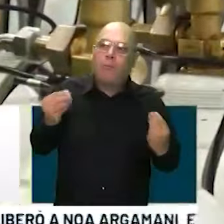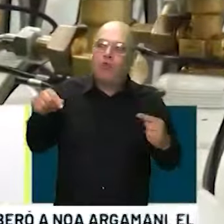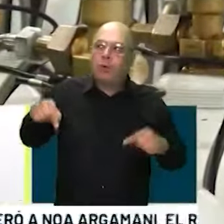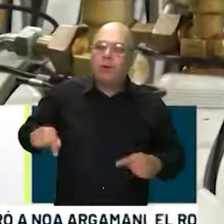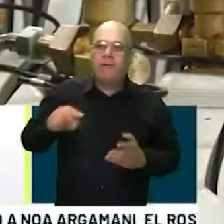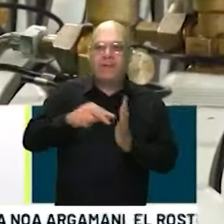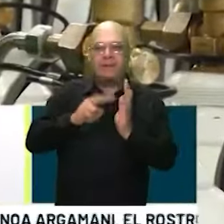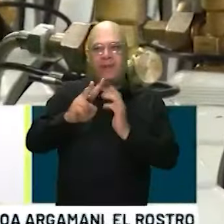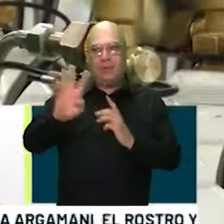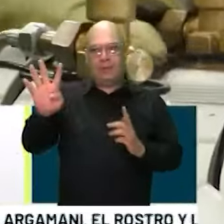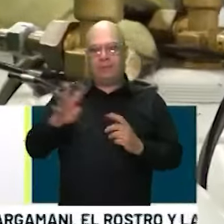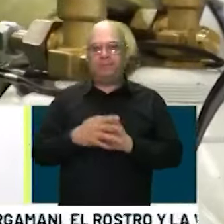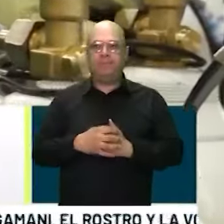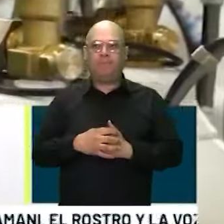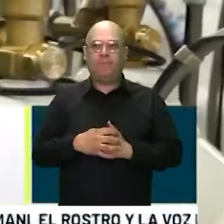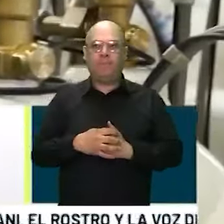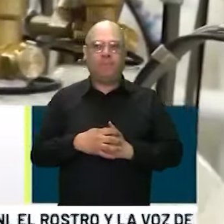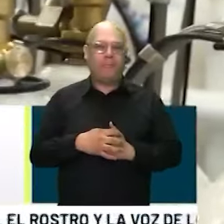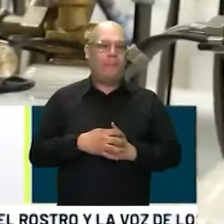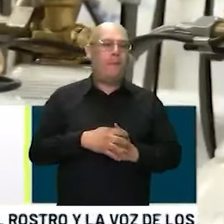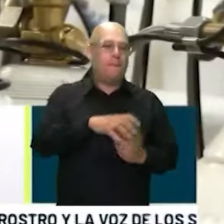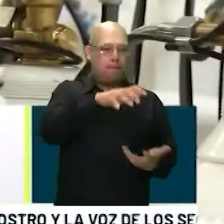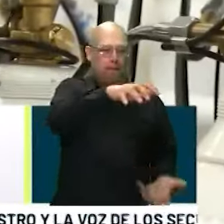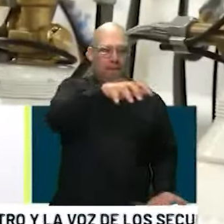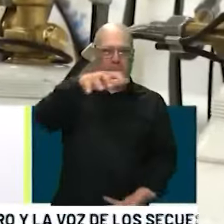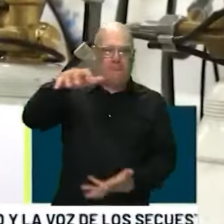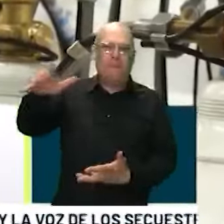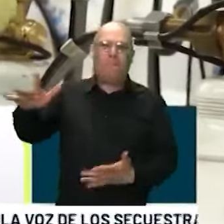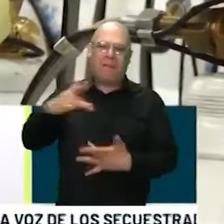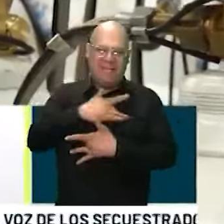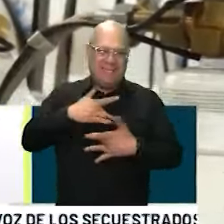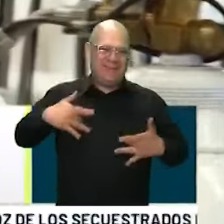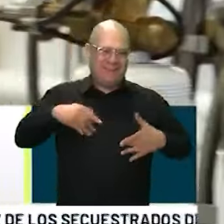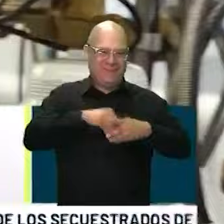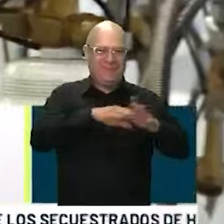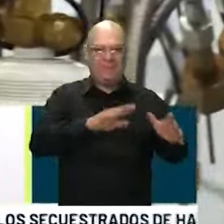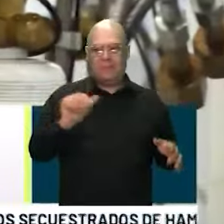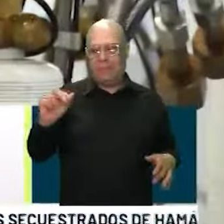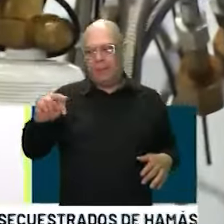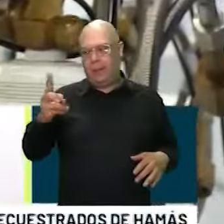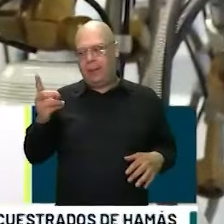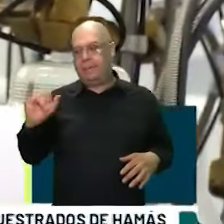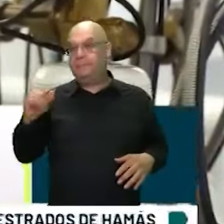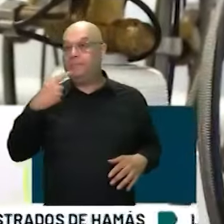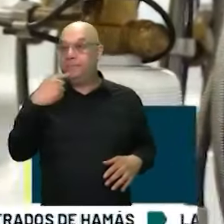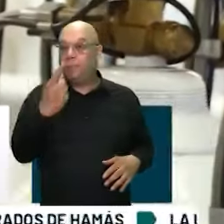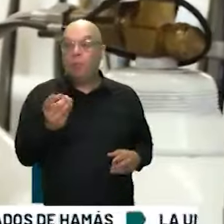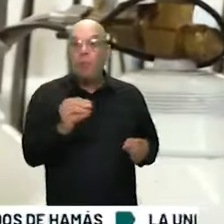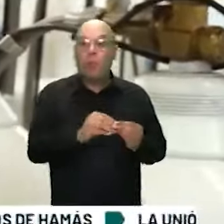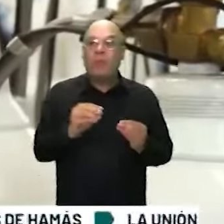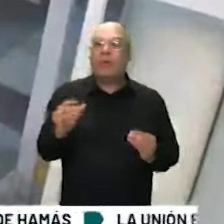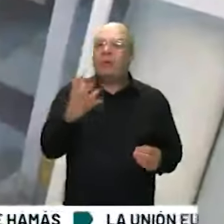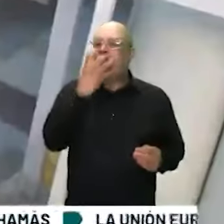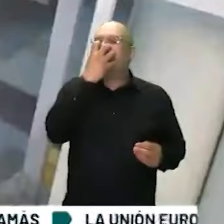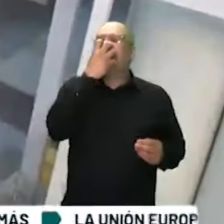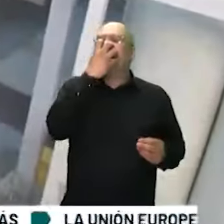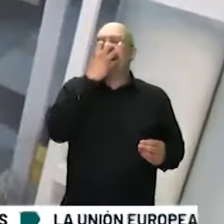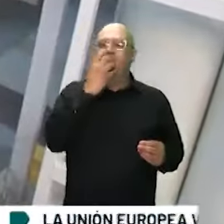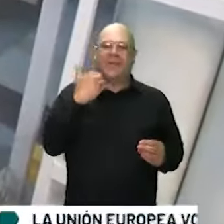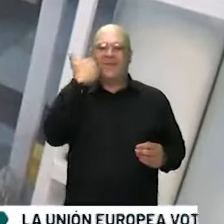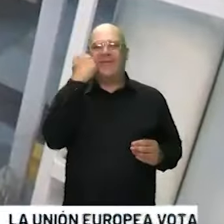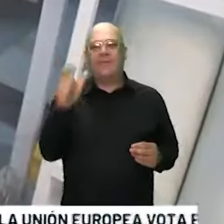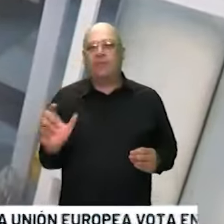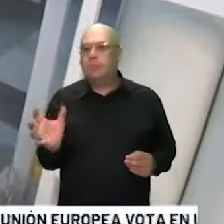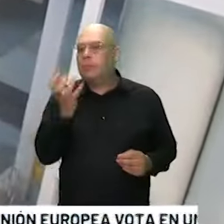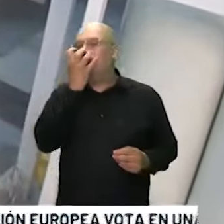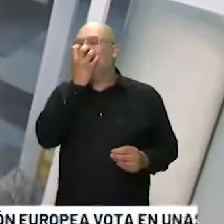Según la Cámara de Gases Industriales y Medicinales de la ANDI, el robo de cilindros y concentradores de oxígeno en las viviendas de los pacientes pone en riesgo la